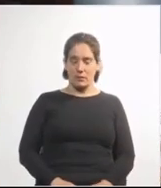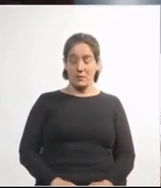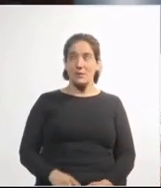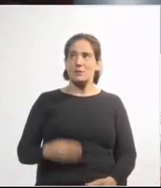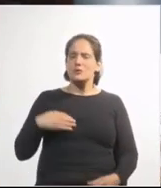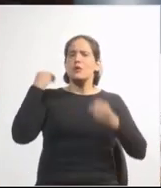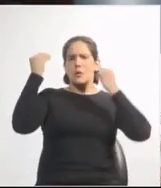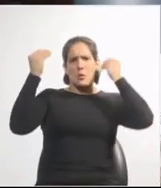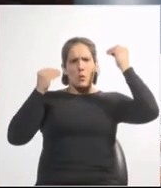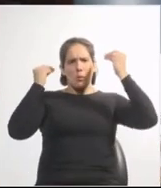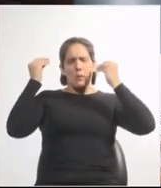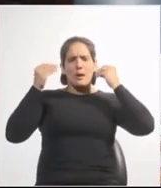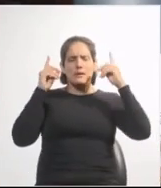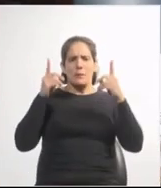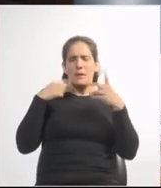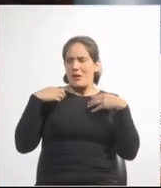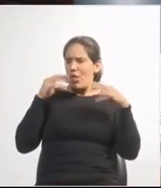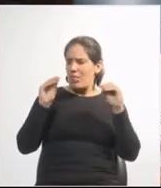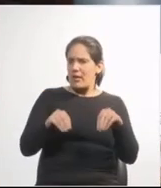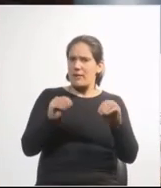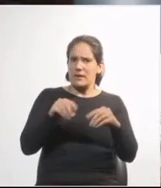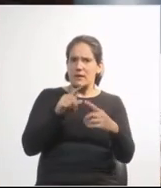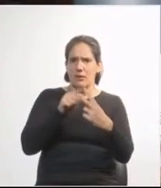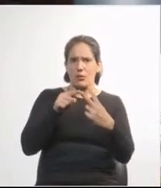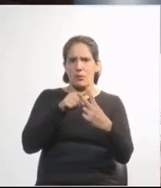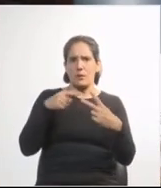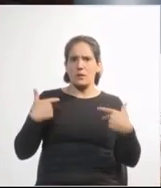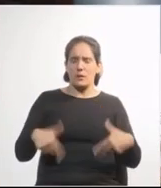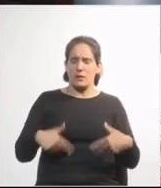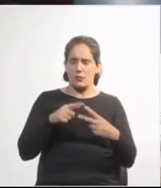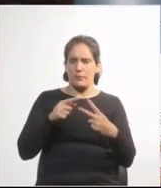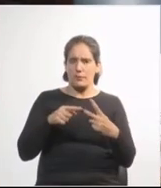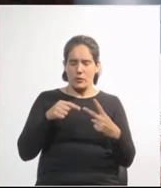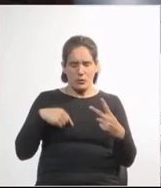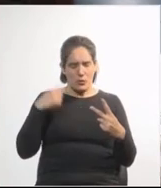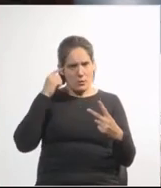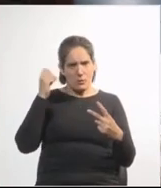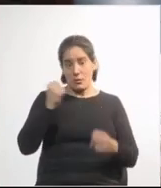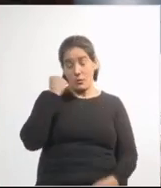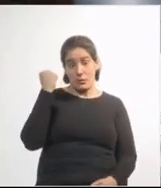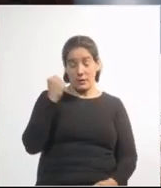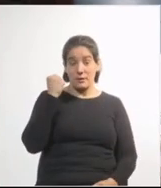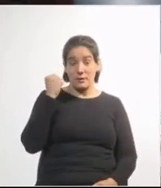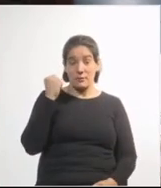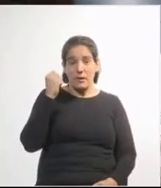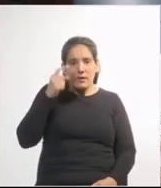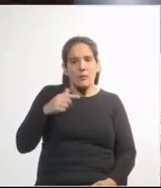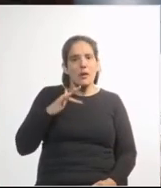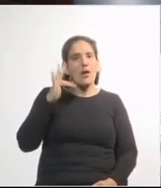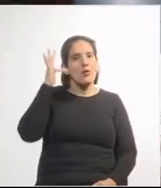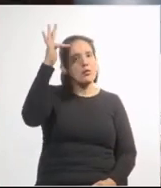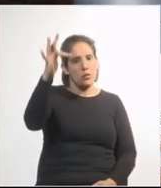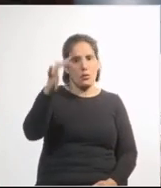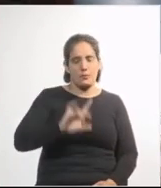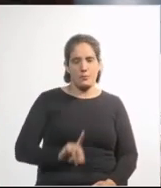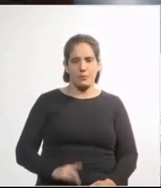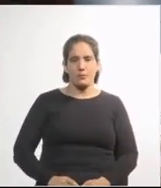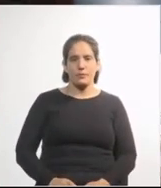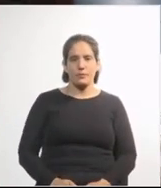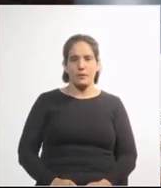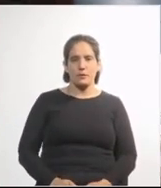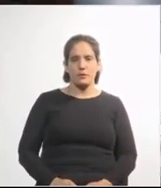Nos preocupa también las debilidades de dos ministerios que consideramos claves en el presente, pero también en la perspectiva de